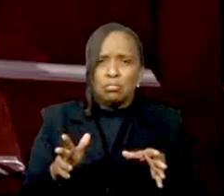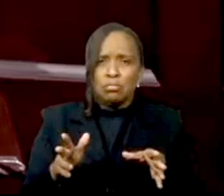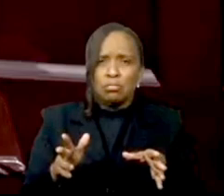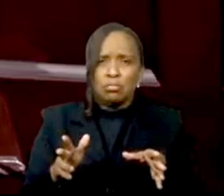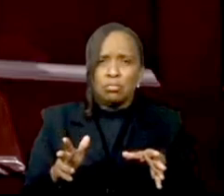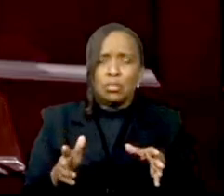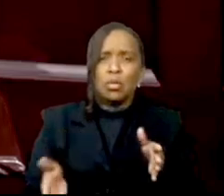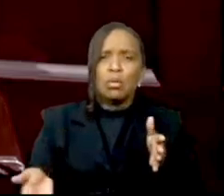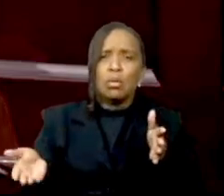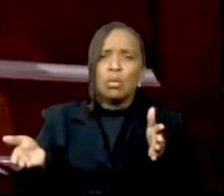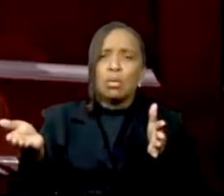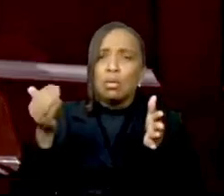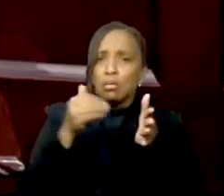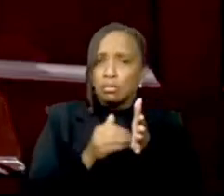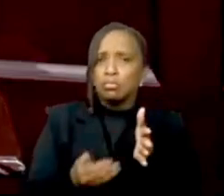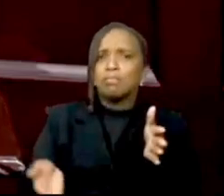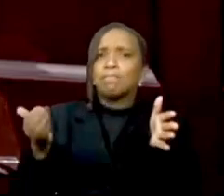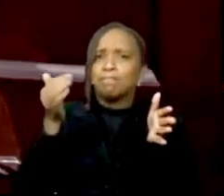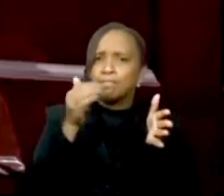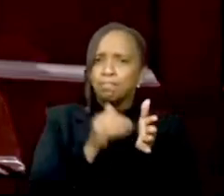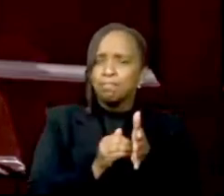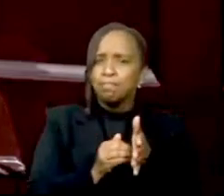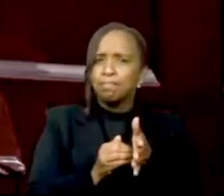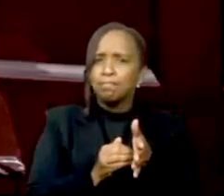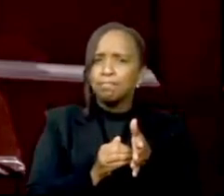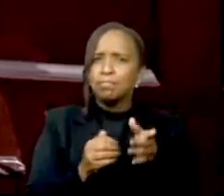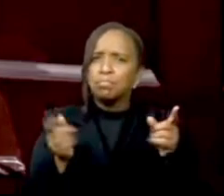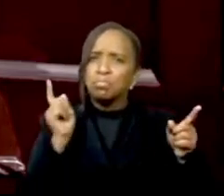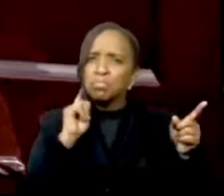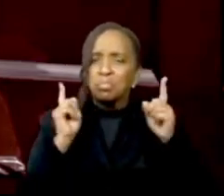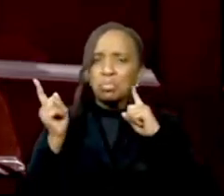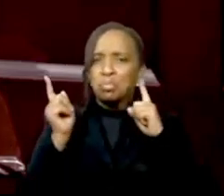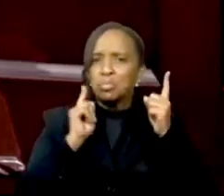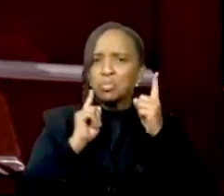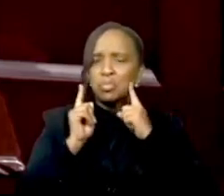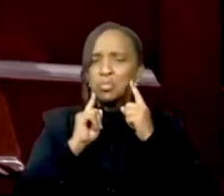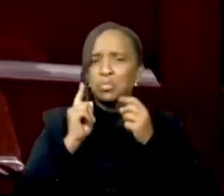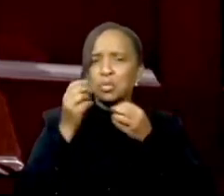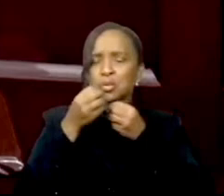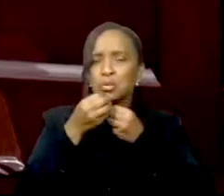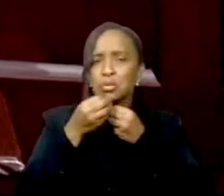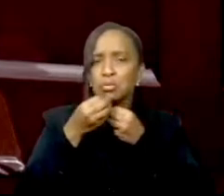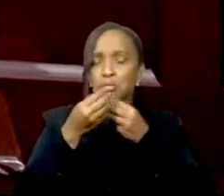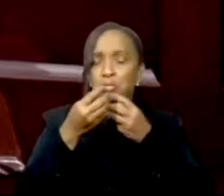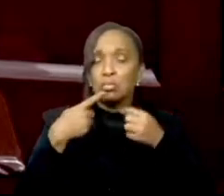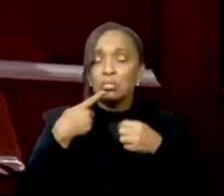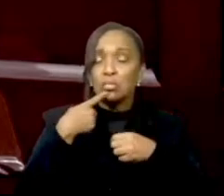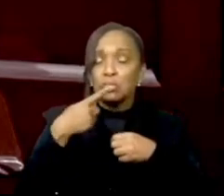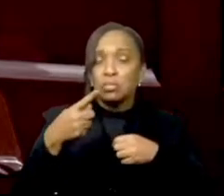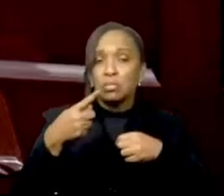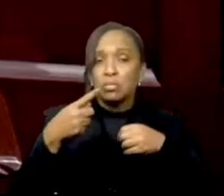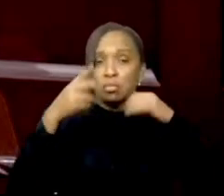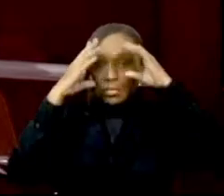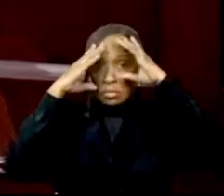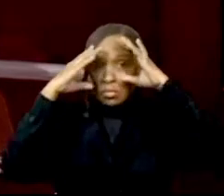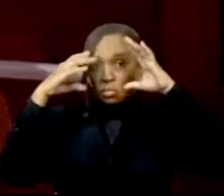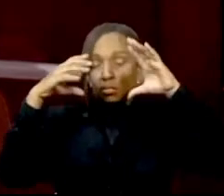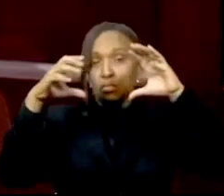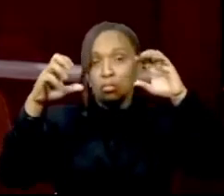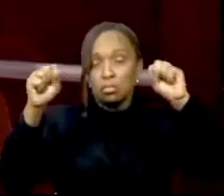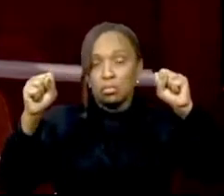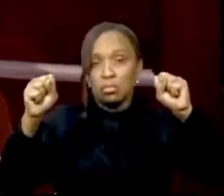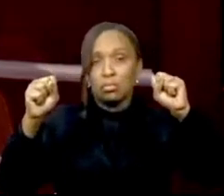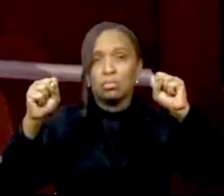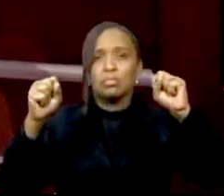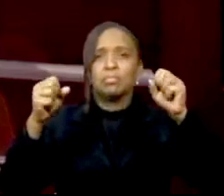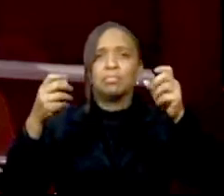honorable presidente de del Senado, y al presidente de la Cámara de Diputados decir que en esta